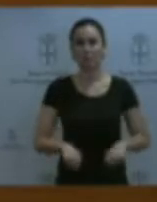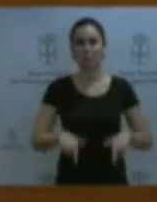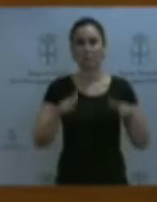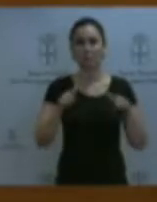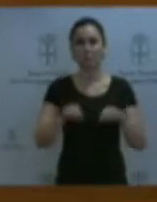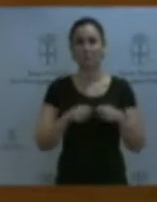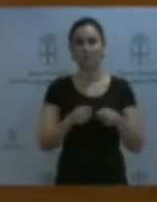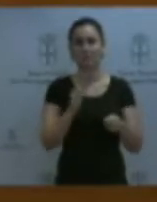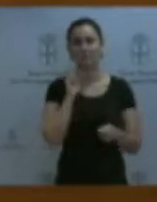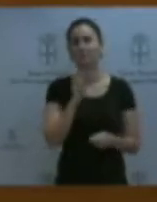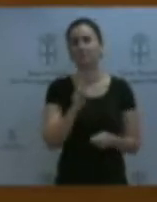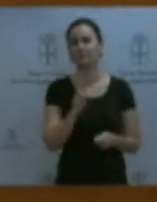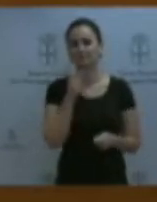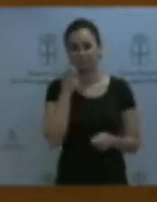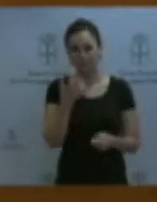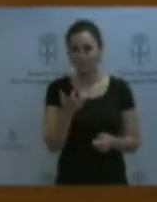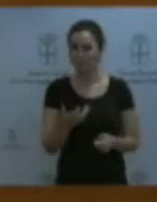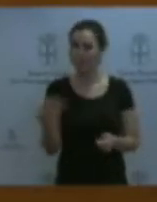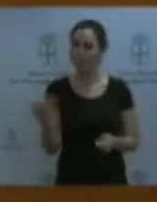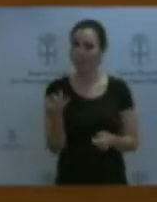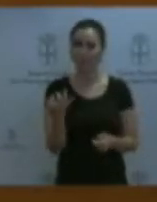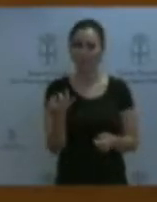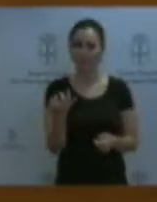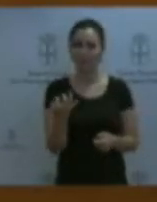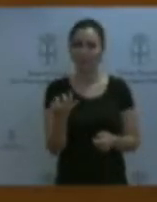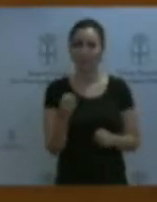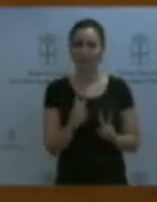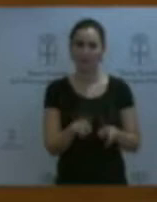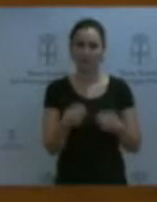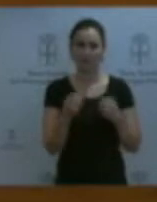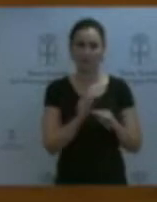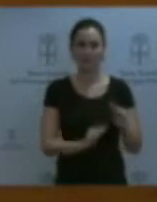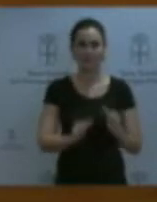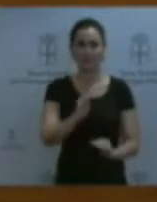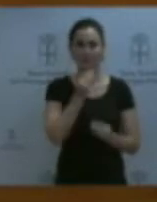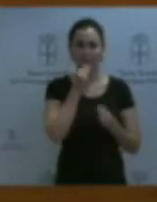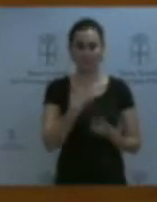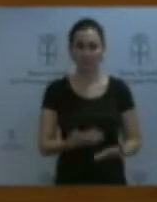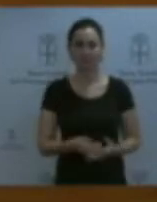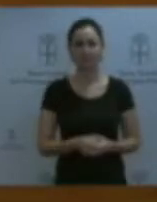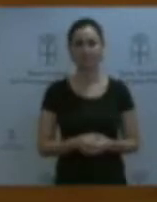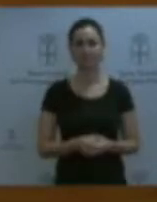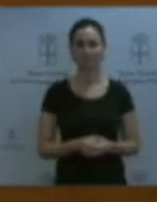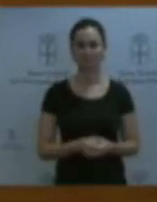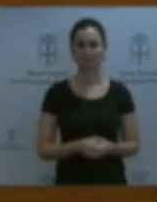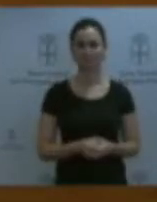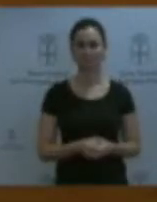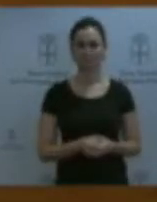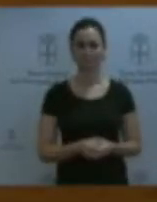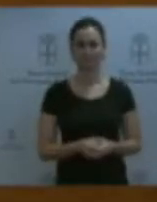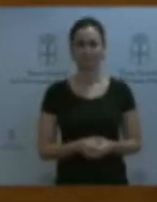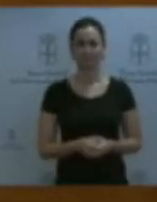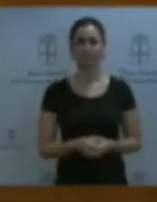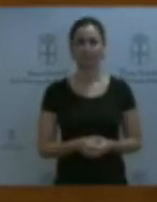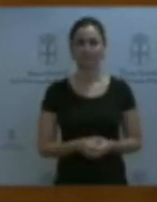deberían de ser revisados y mejorados. Por otra parte, no estamos hablando